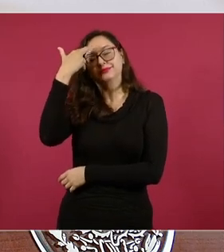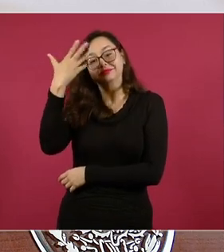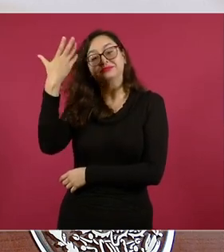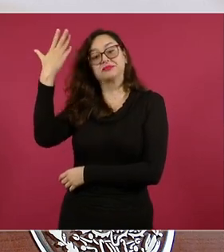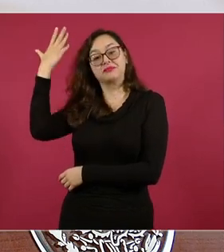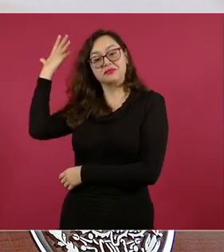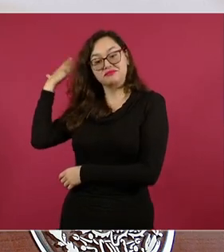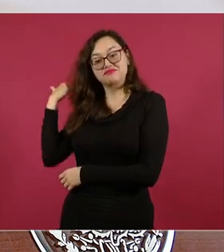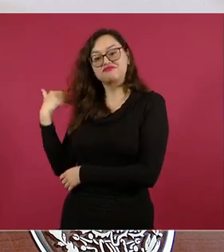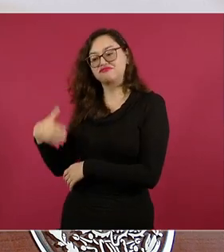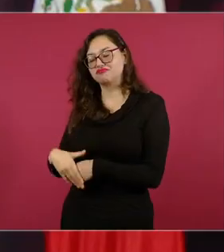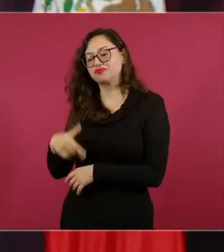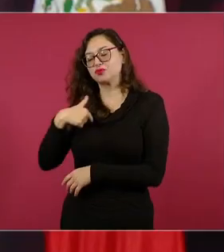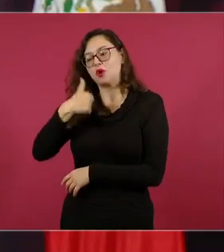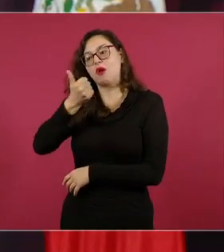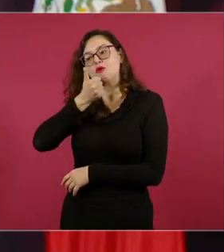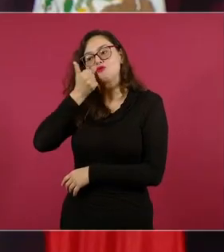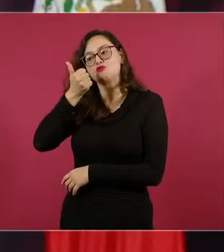iba yo en tren